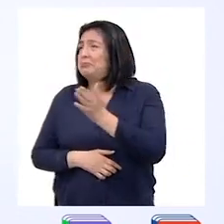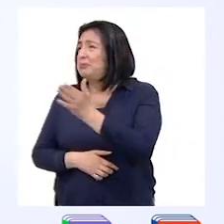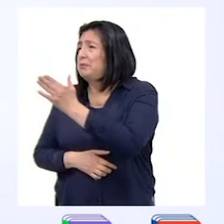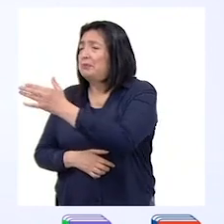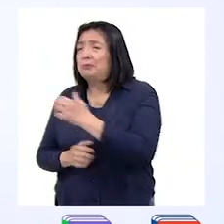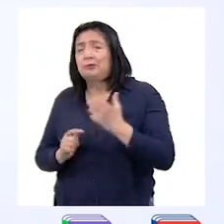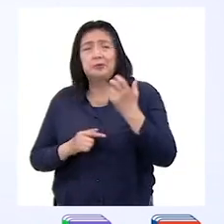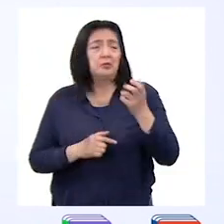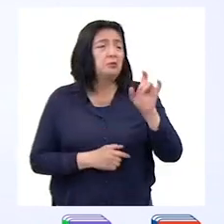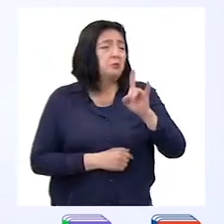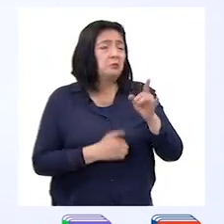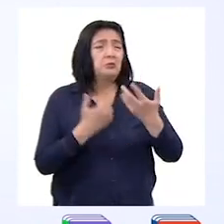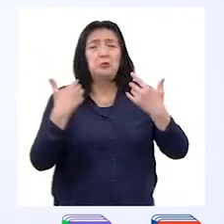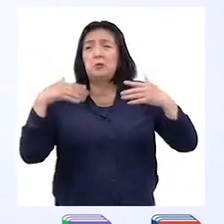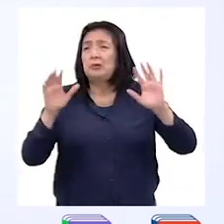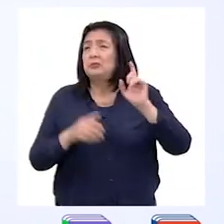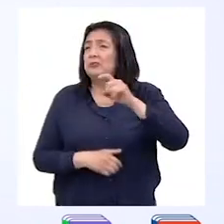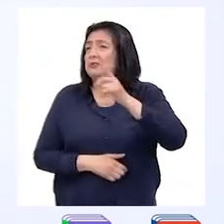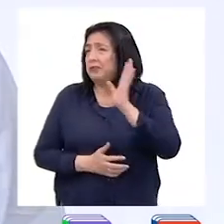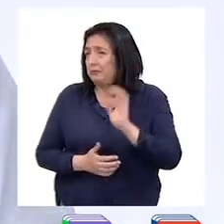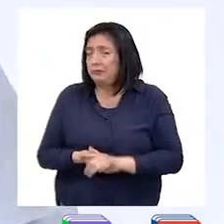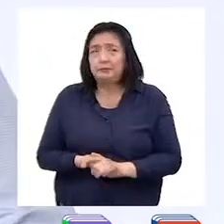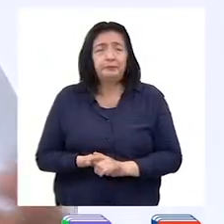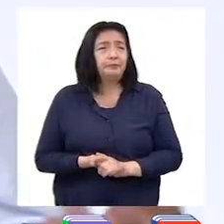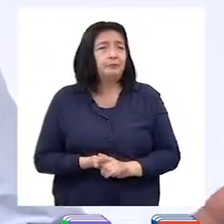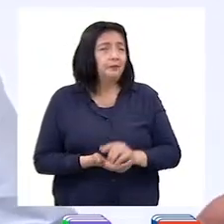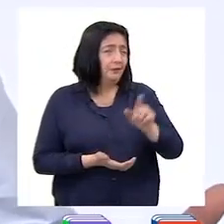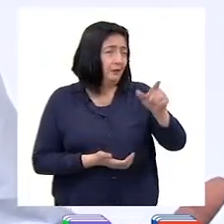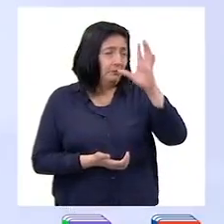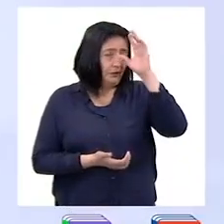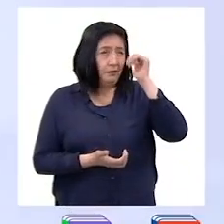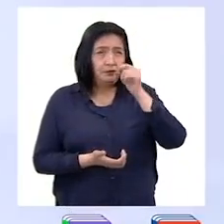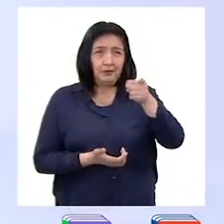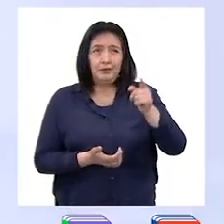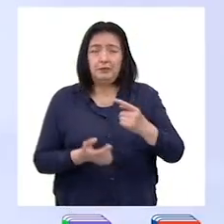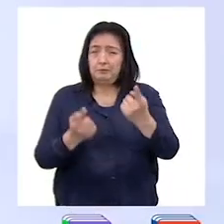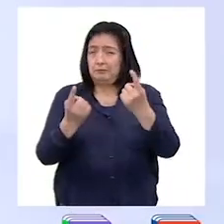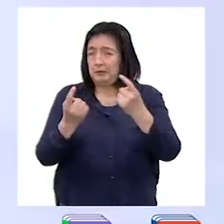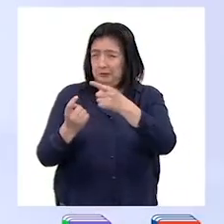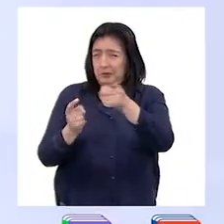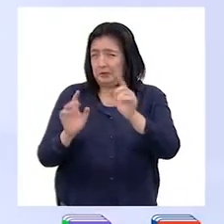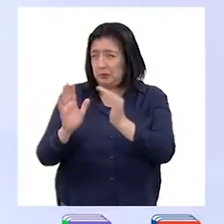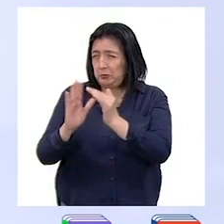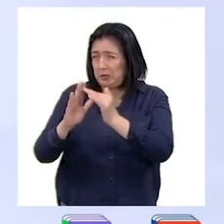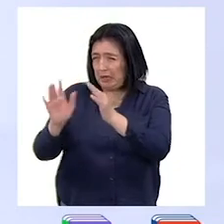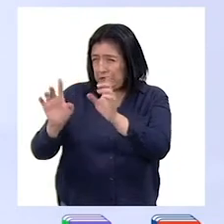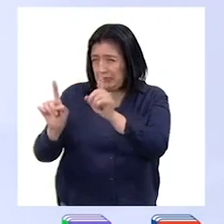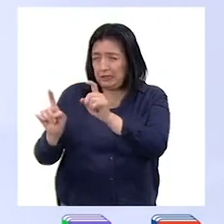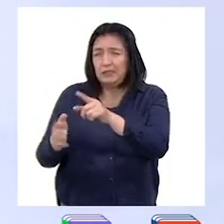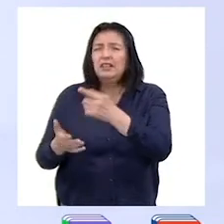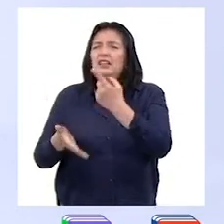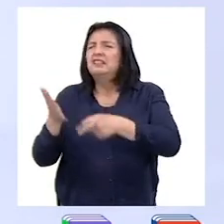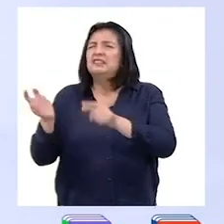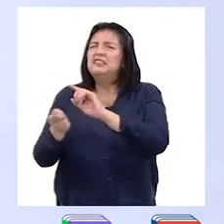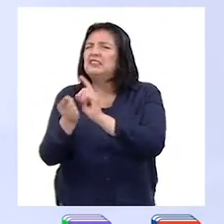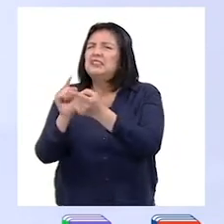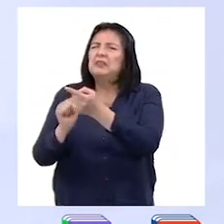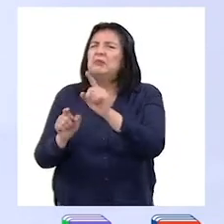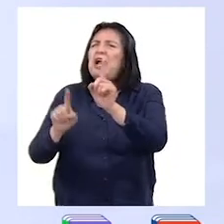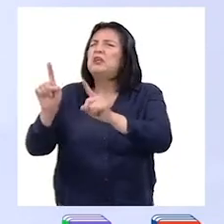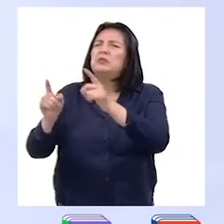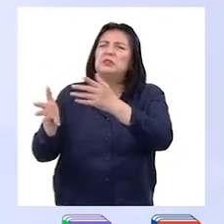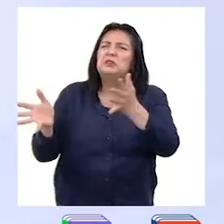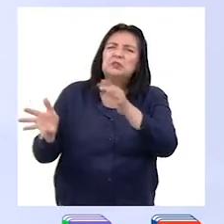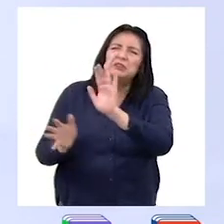vayamos y usarlo cuando lo necesitemos. Chicas y chicos, pregunten en casa los cambios que han sufrido